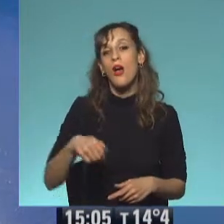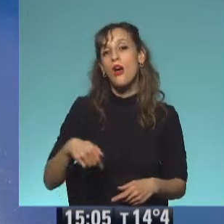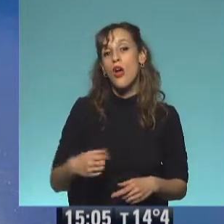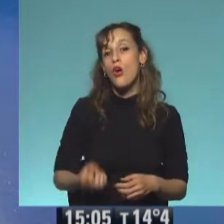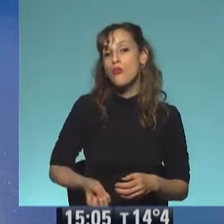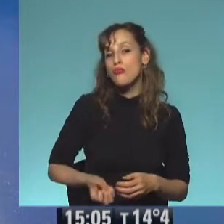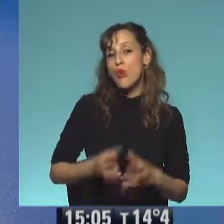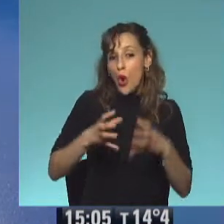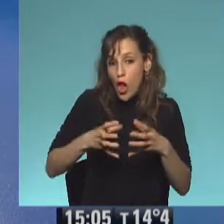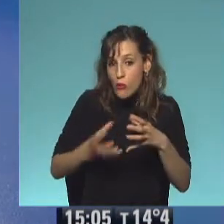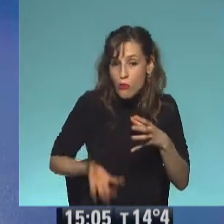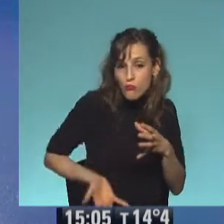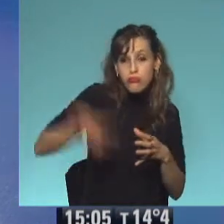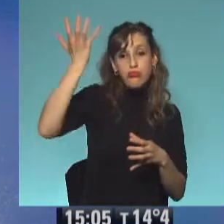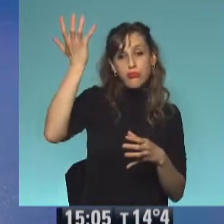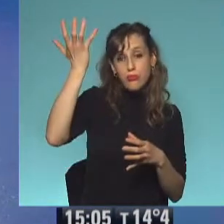buscar